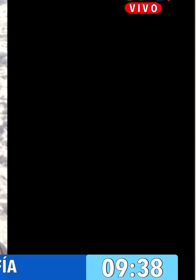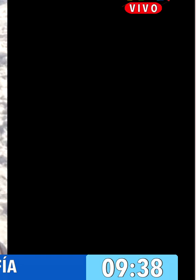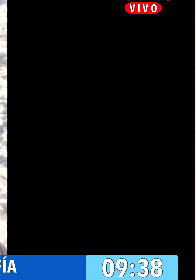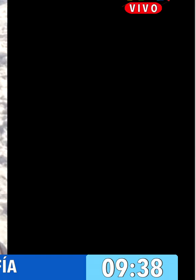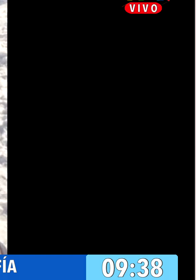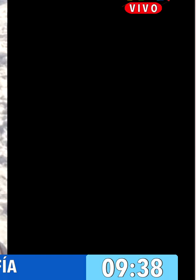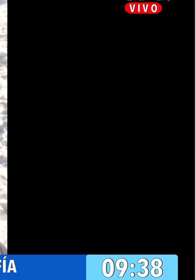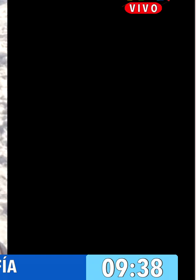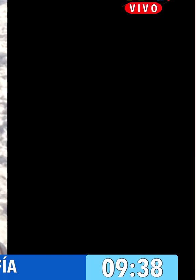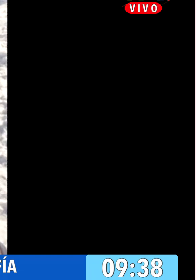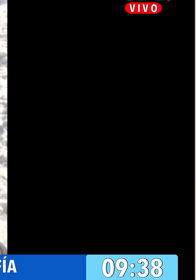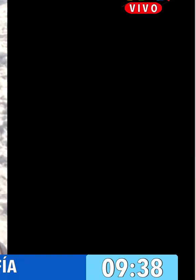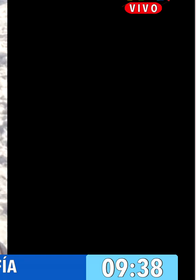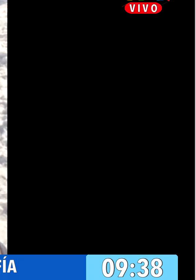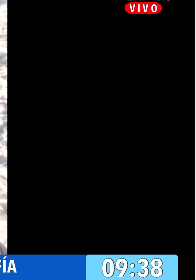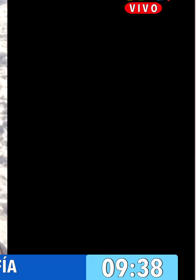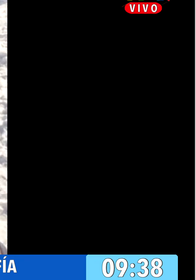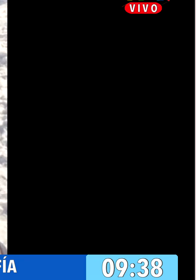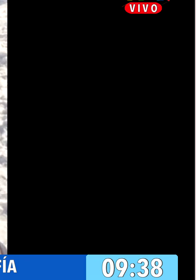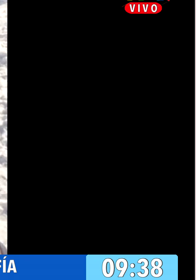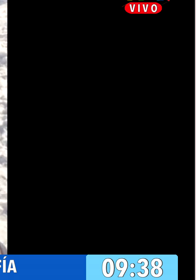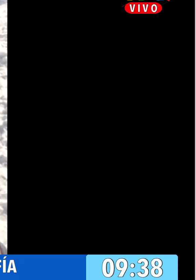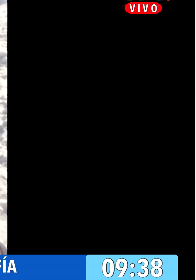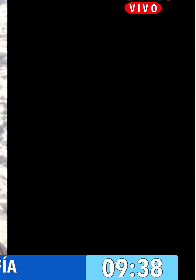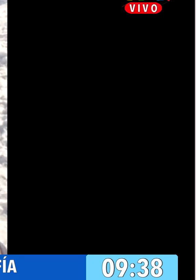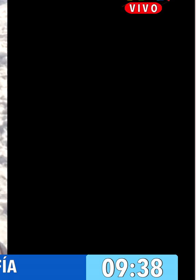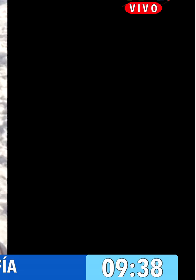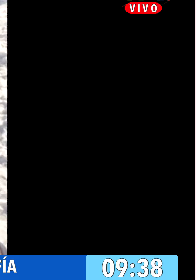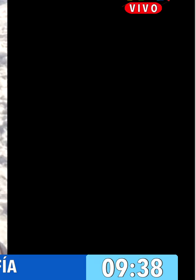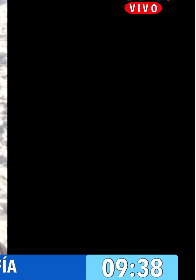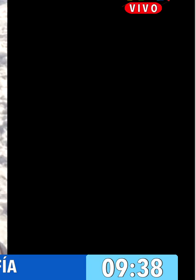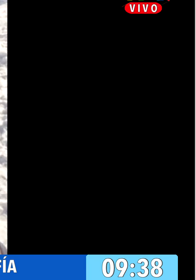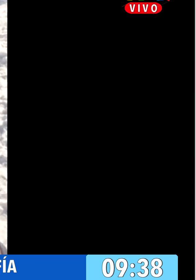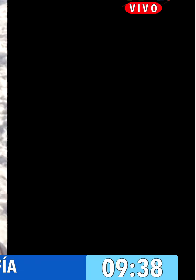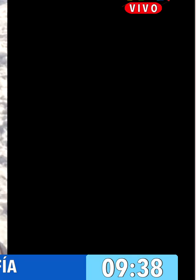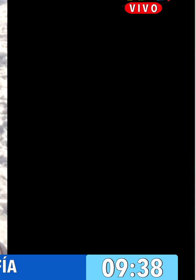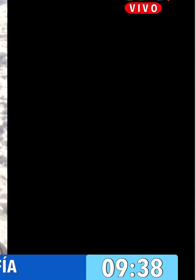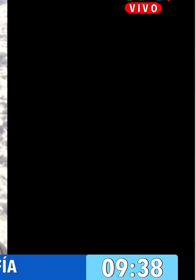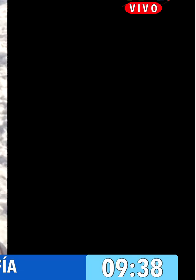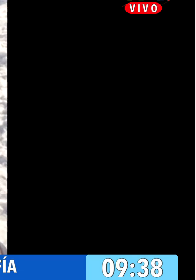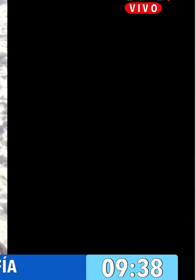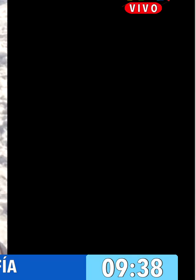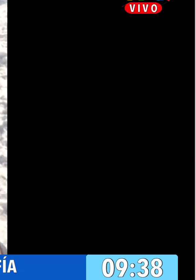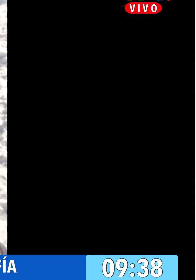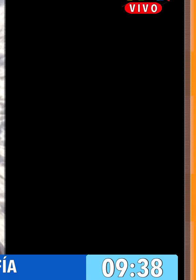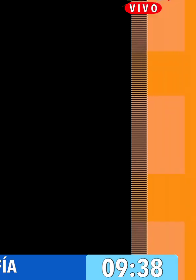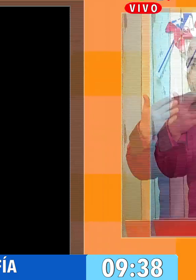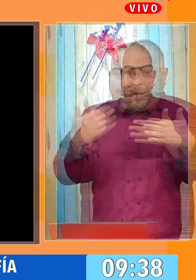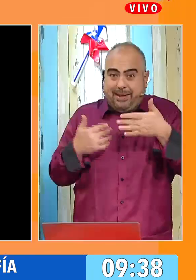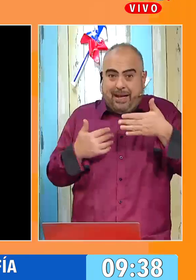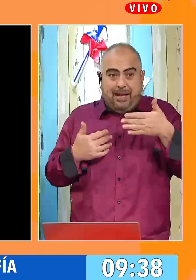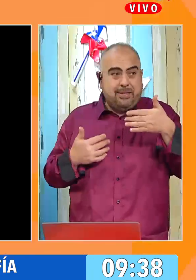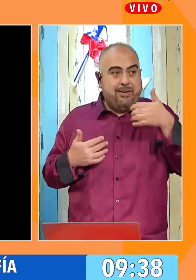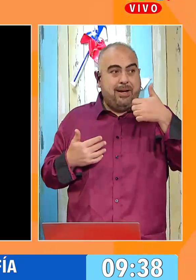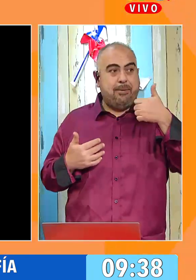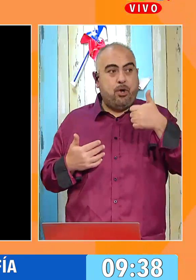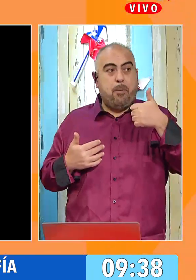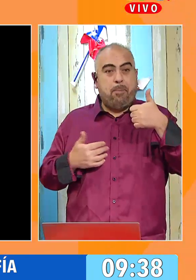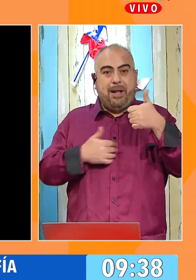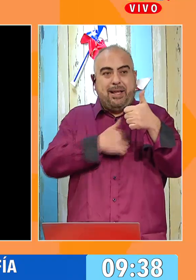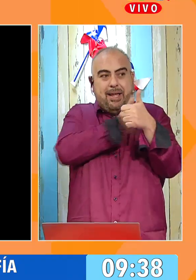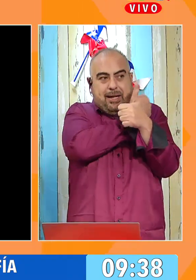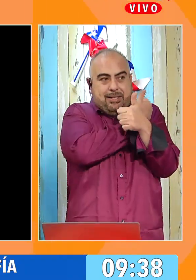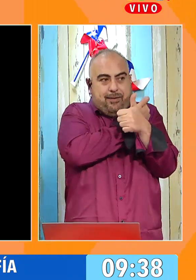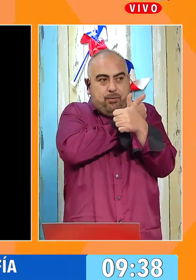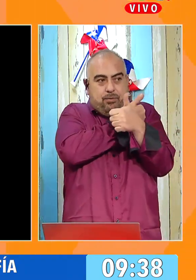se da cuenta que tiene un sexto dedo en la foto. No sé si podemos echar la foto un poco más atrás, señor director, para que se ve la mano completa. Ahí ve la